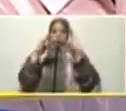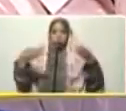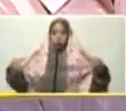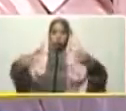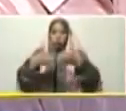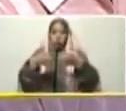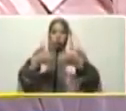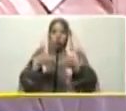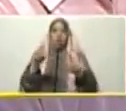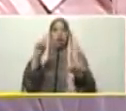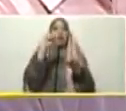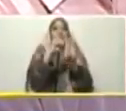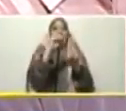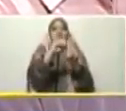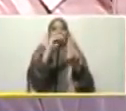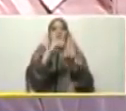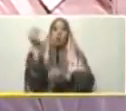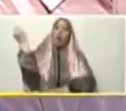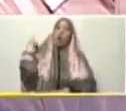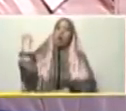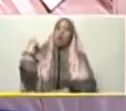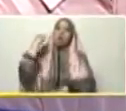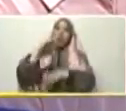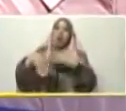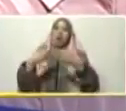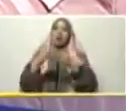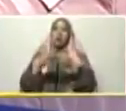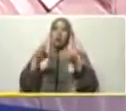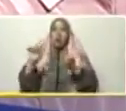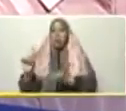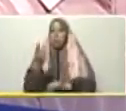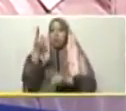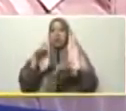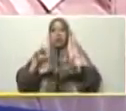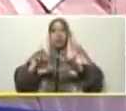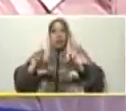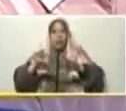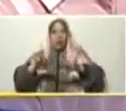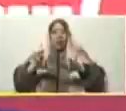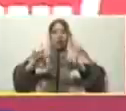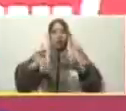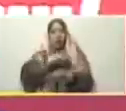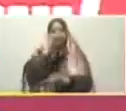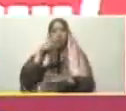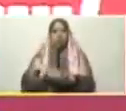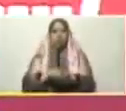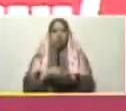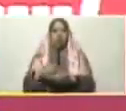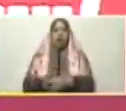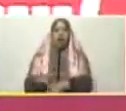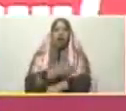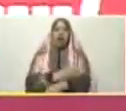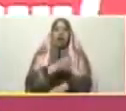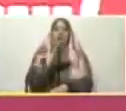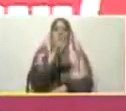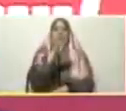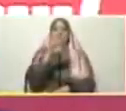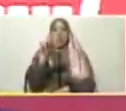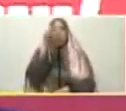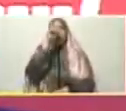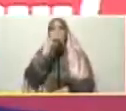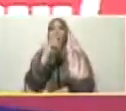convocante y creo que fuiste el primer secretario general héctor hace 45 años